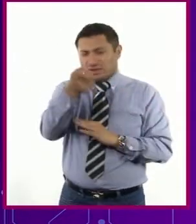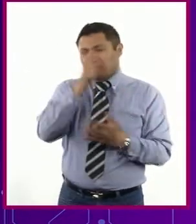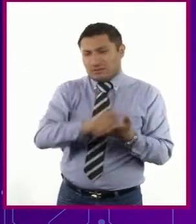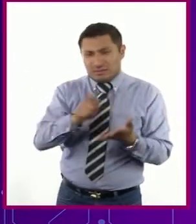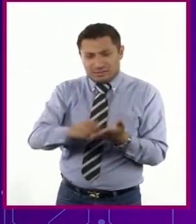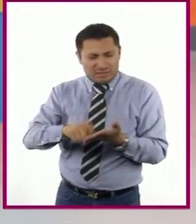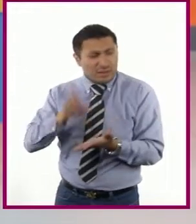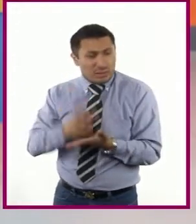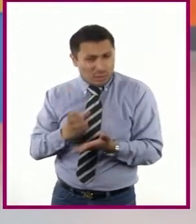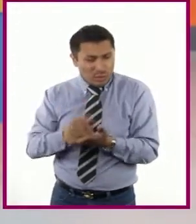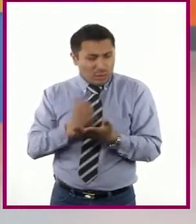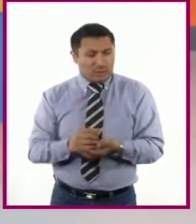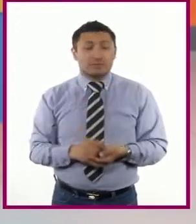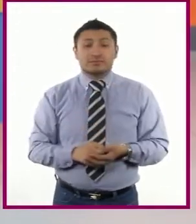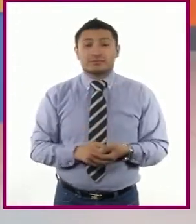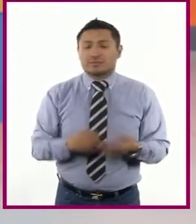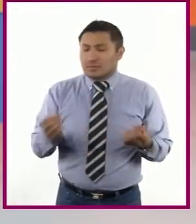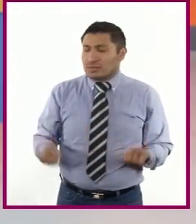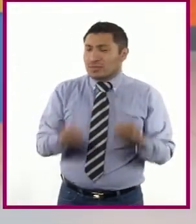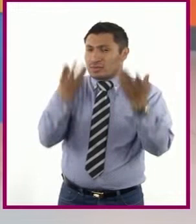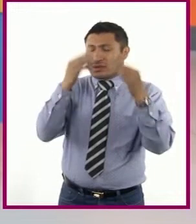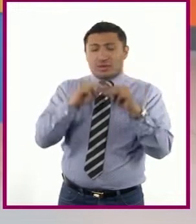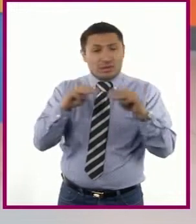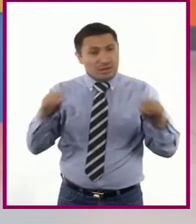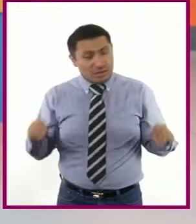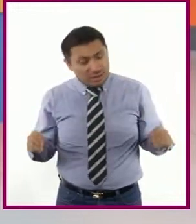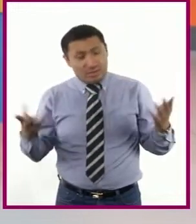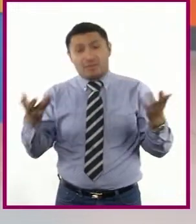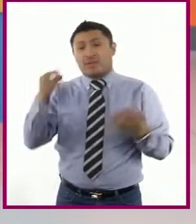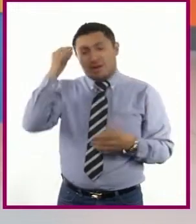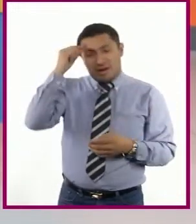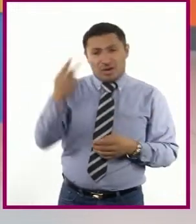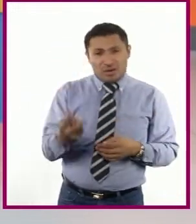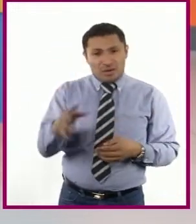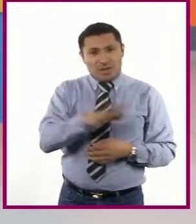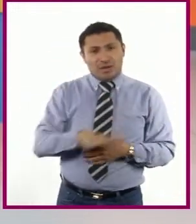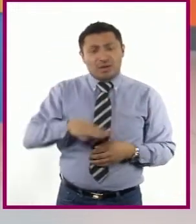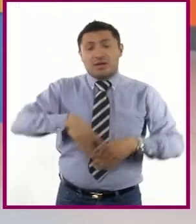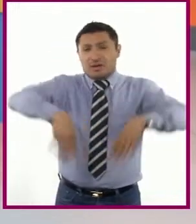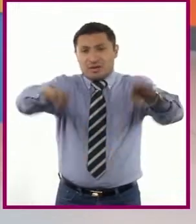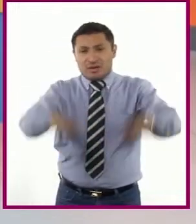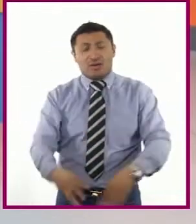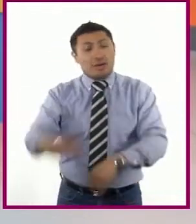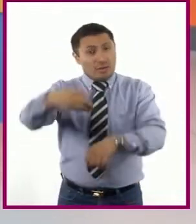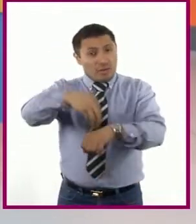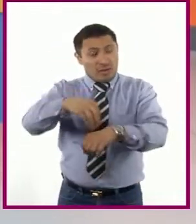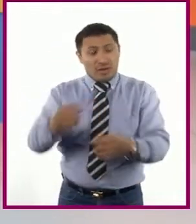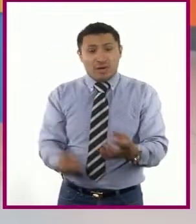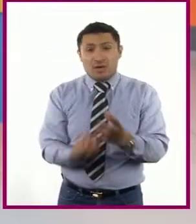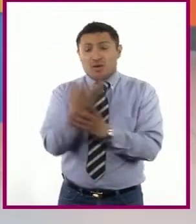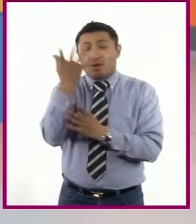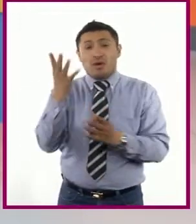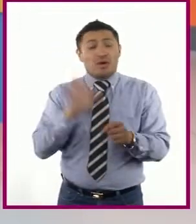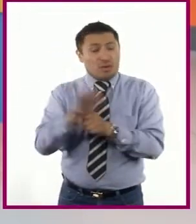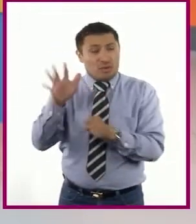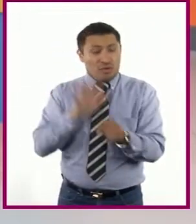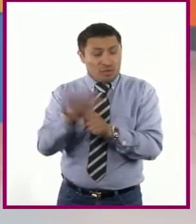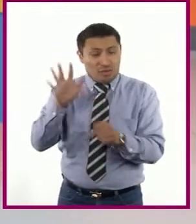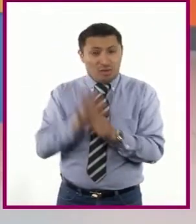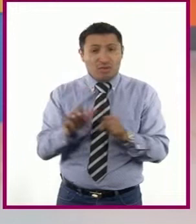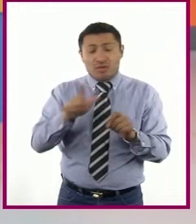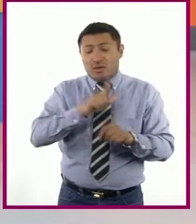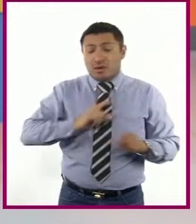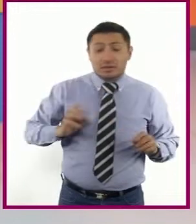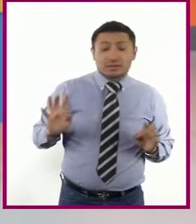sus cuadernos. ¿Cuántos metros cuadrados de alfombra deben colocar? ¿Cuál es la longitud del cerco?